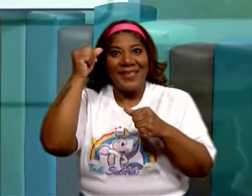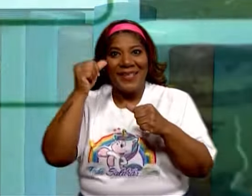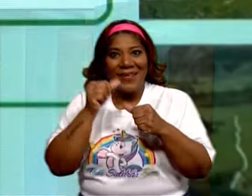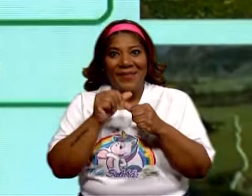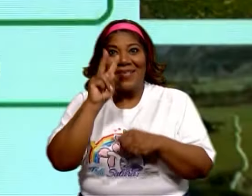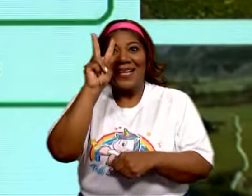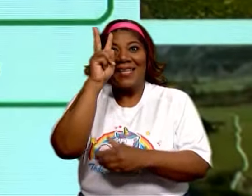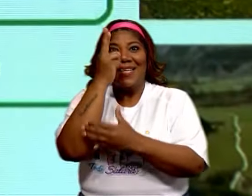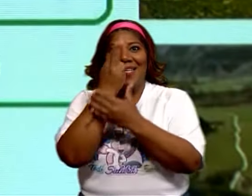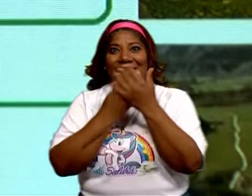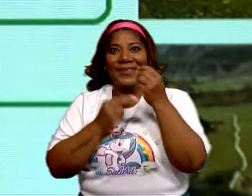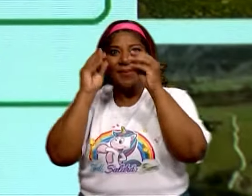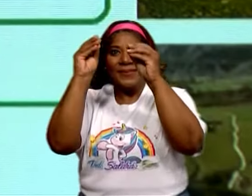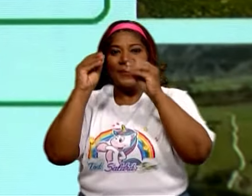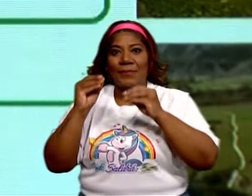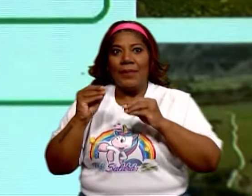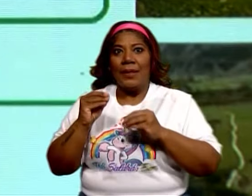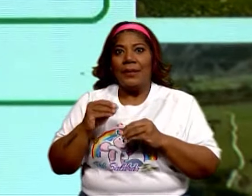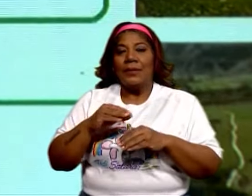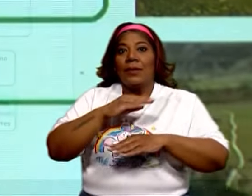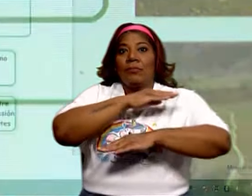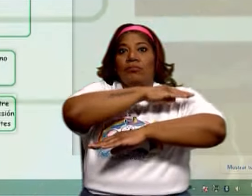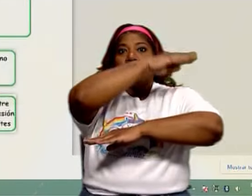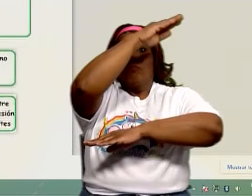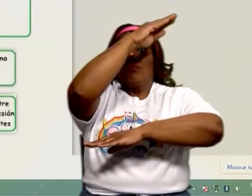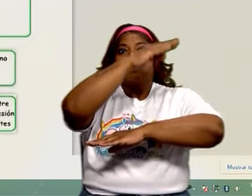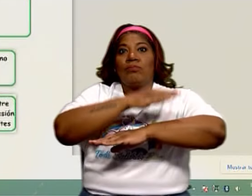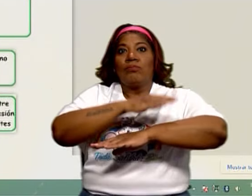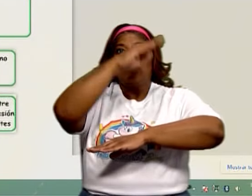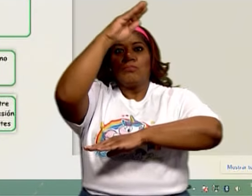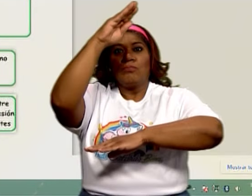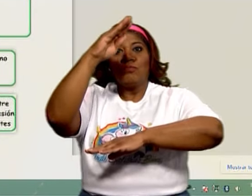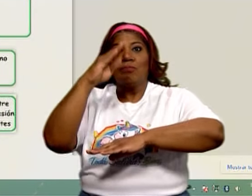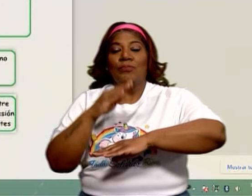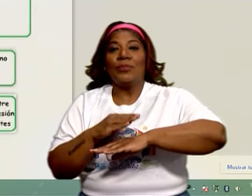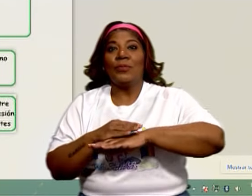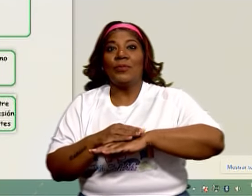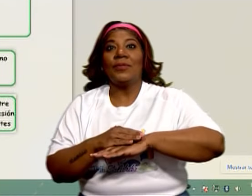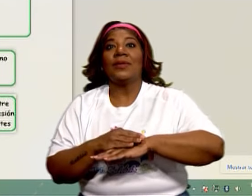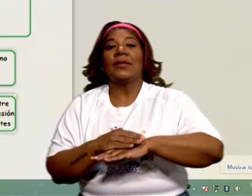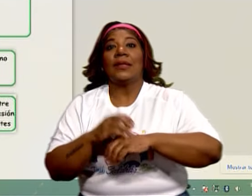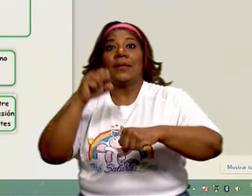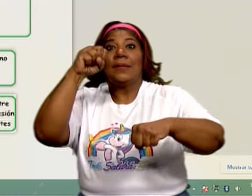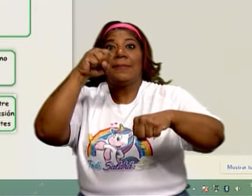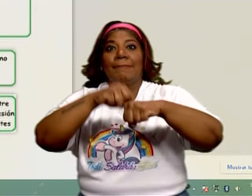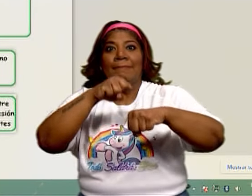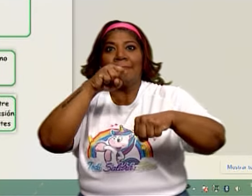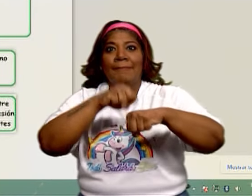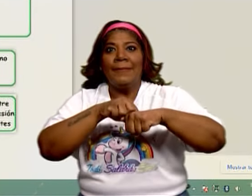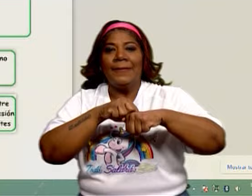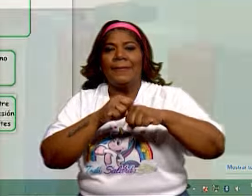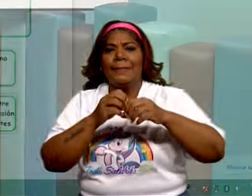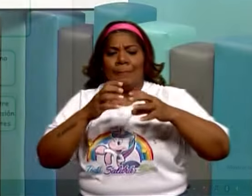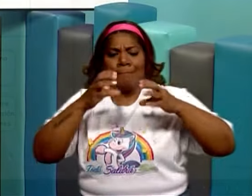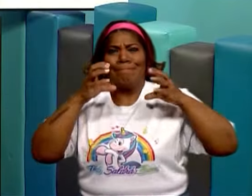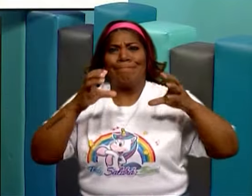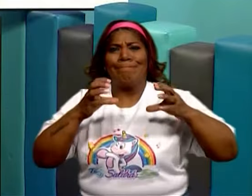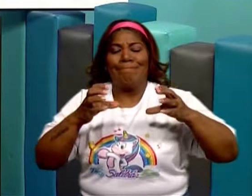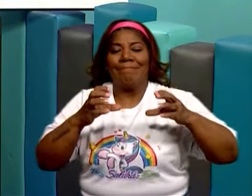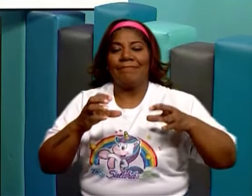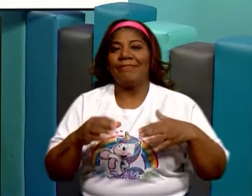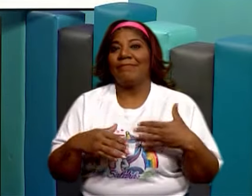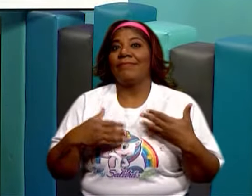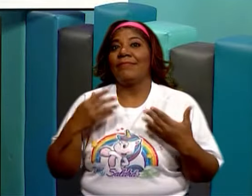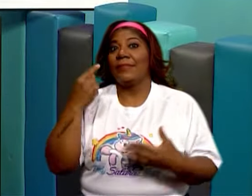bastante frío? Que estaba la montaña constituida por rocas, piedras y tierra. Bueno, ¿qué sería la